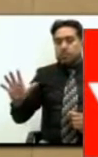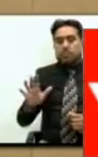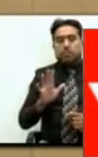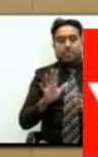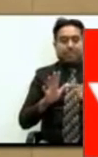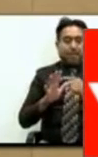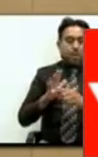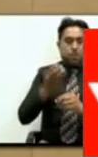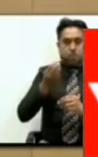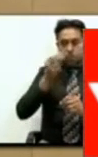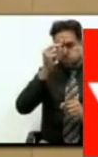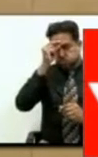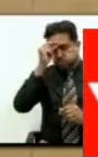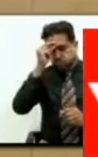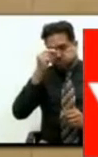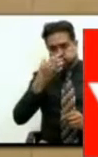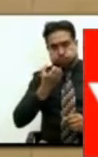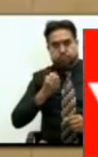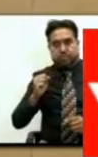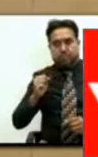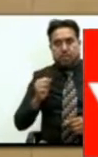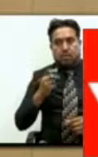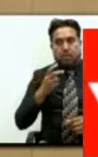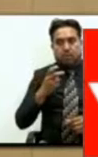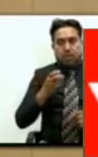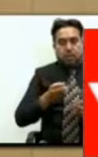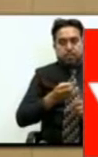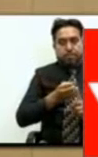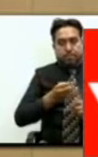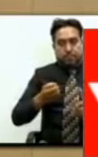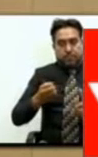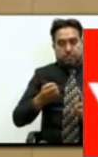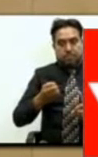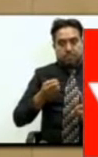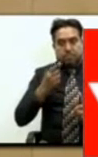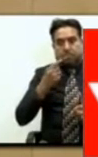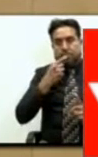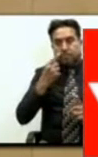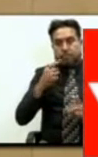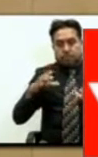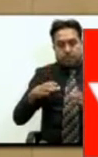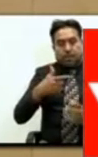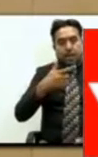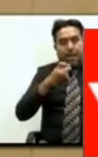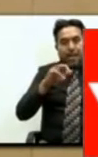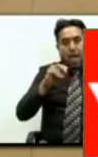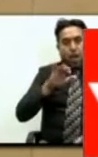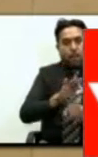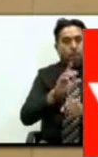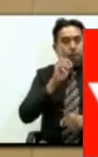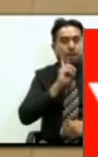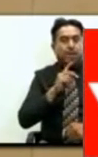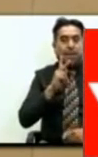altamente capacitados y con protocolos con perspectiva de género lo cual es falso